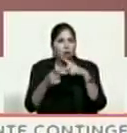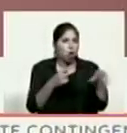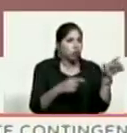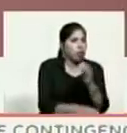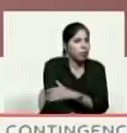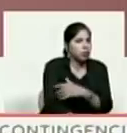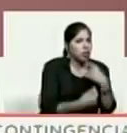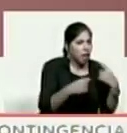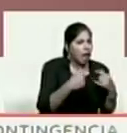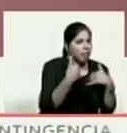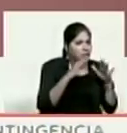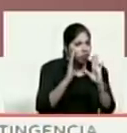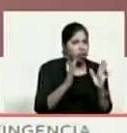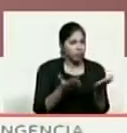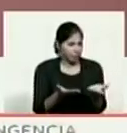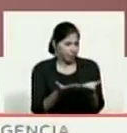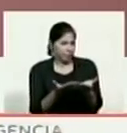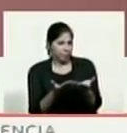Como reflexión,